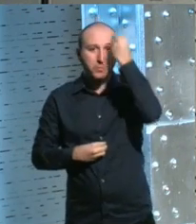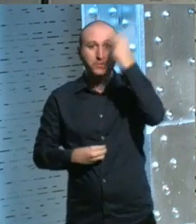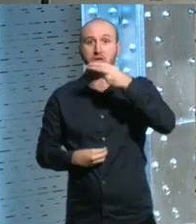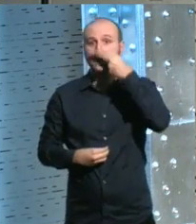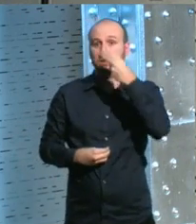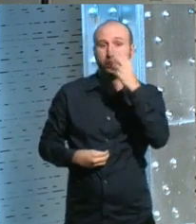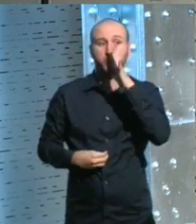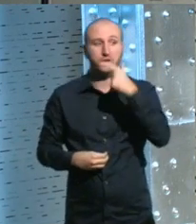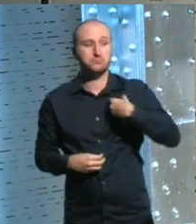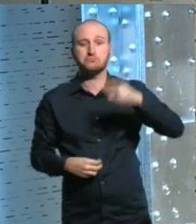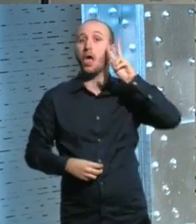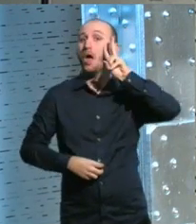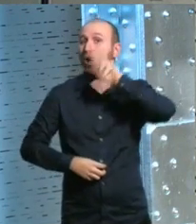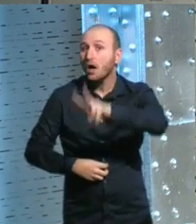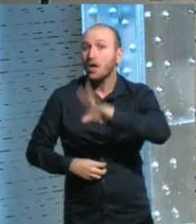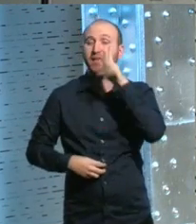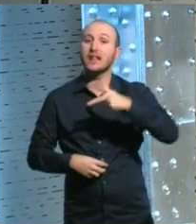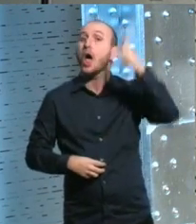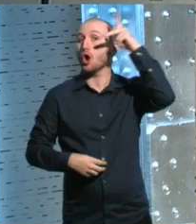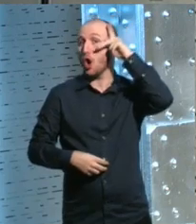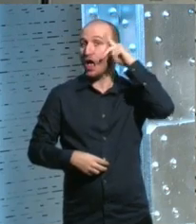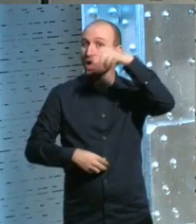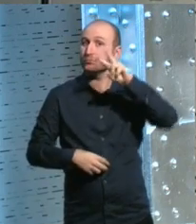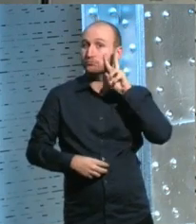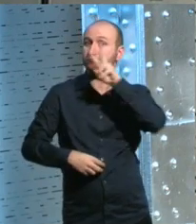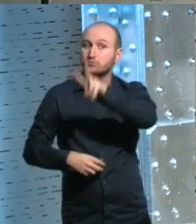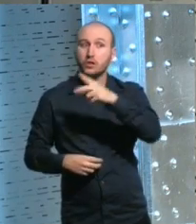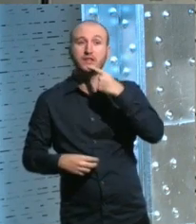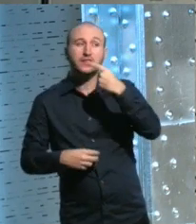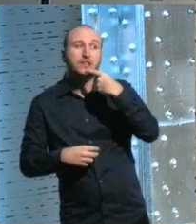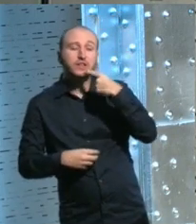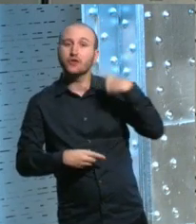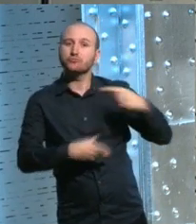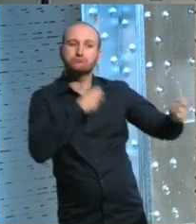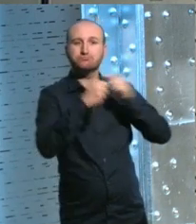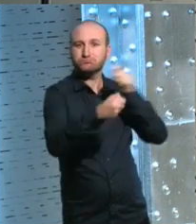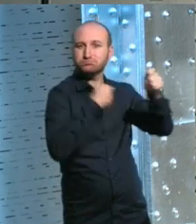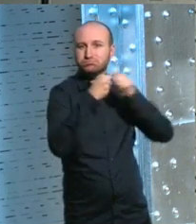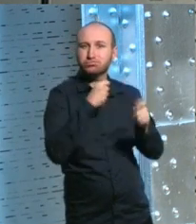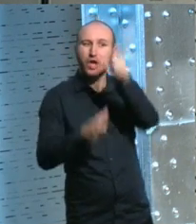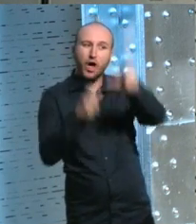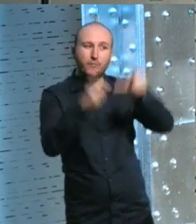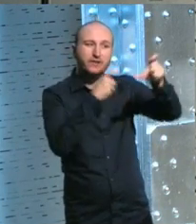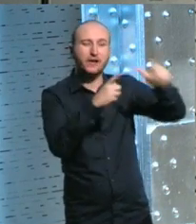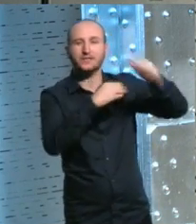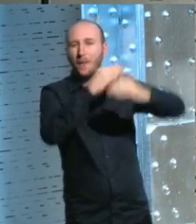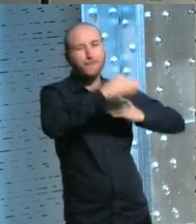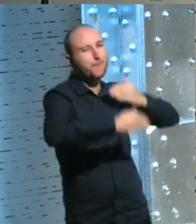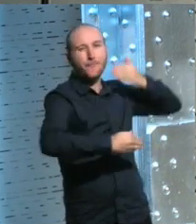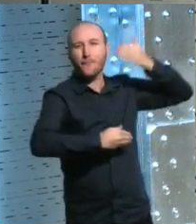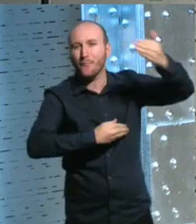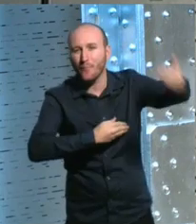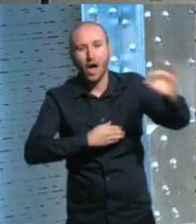vi en Corea, que decía en Seúl, entrevisté a una gente que va más lejos todavía, o más